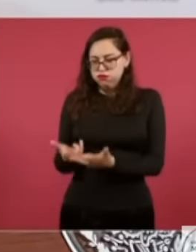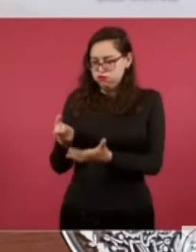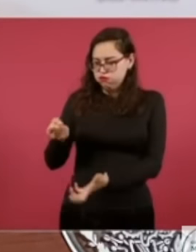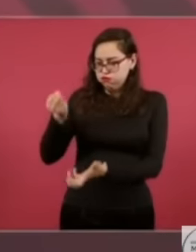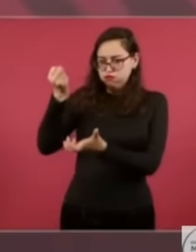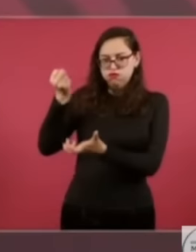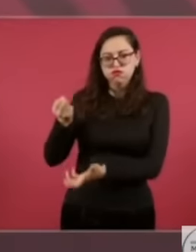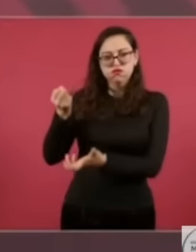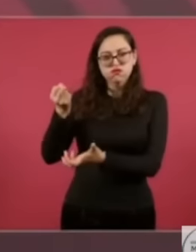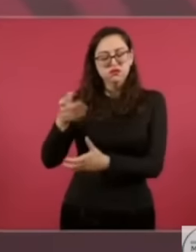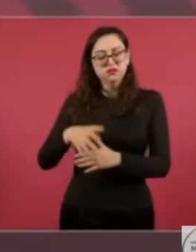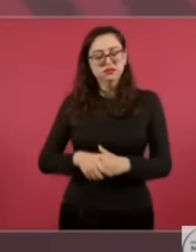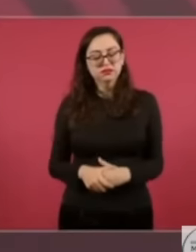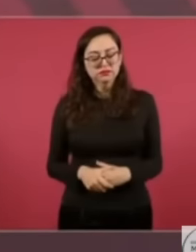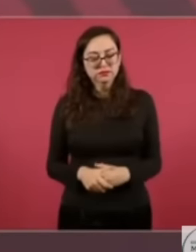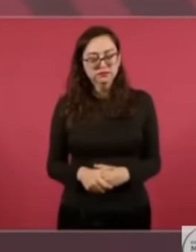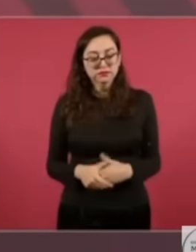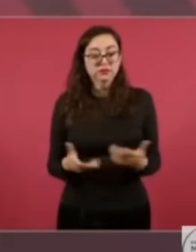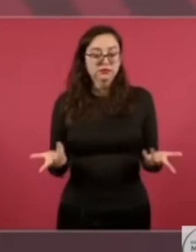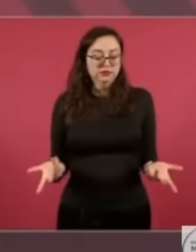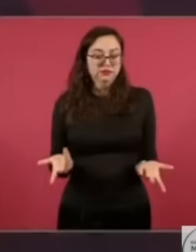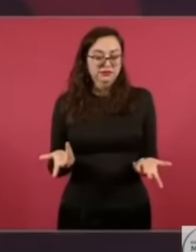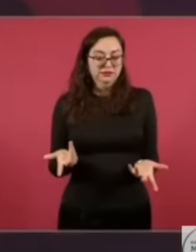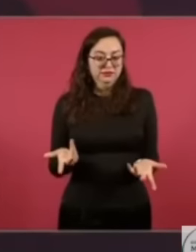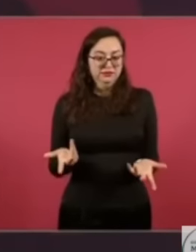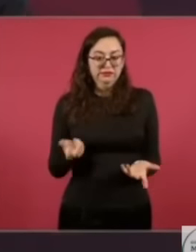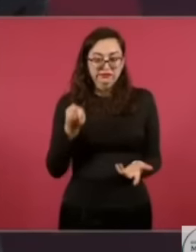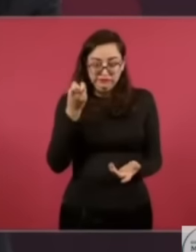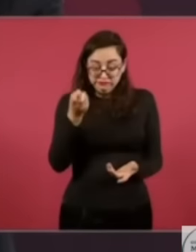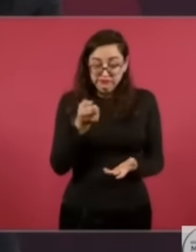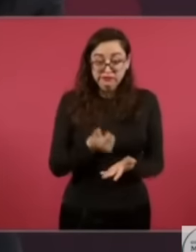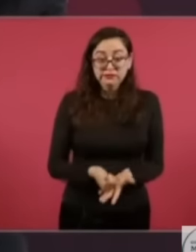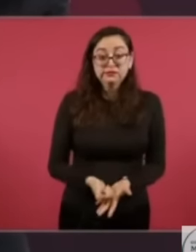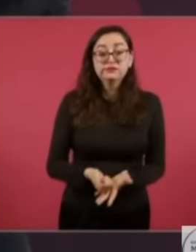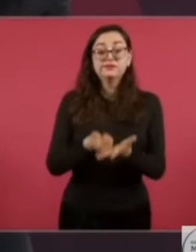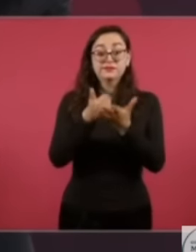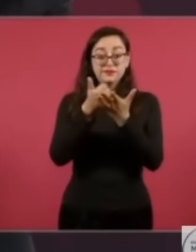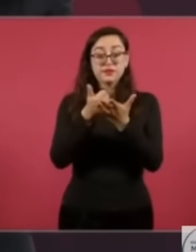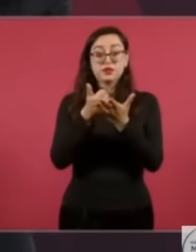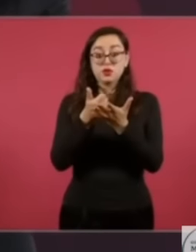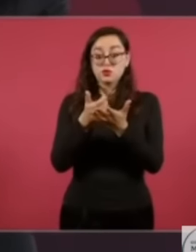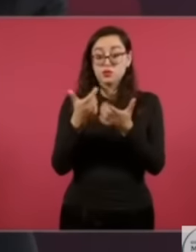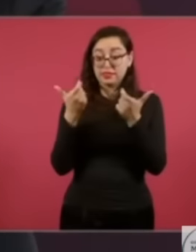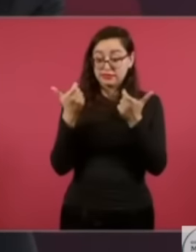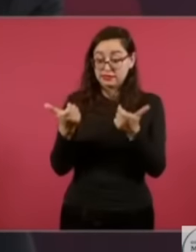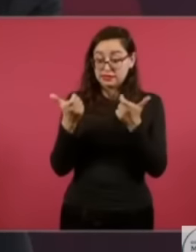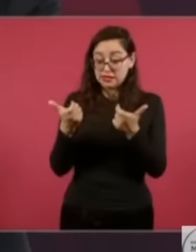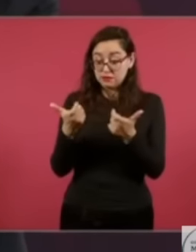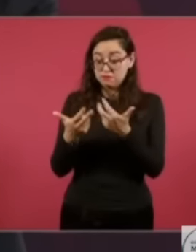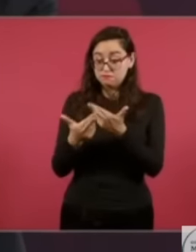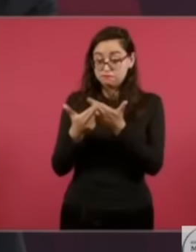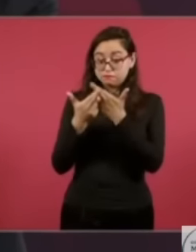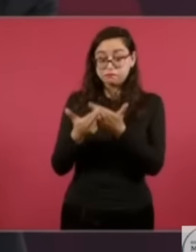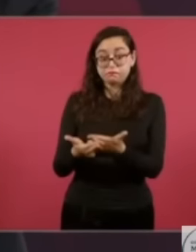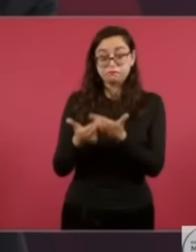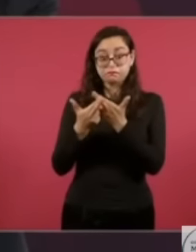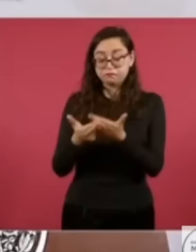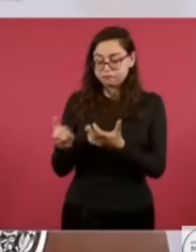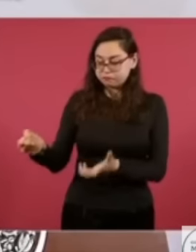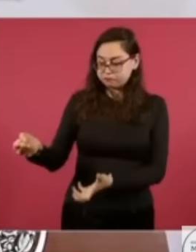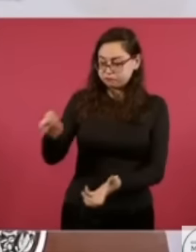quiere austeridad republicana y quieren seguir estando en corrupción, robando impuestos de los mexicanos y viviendo